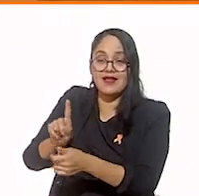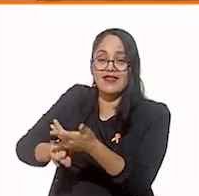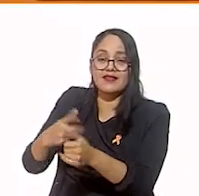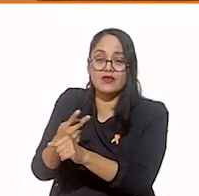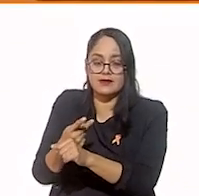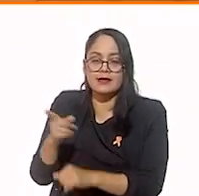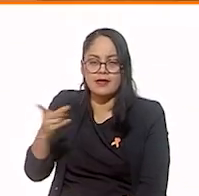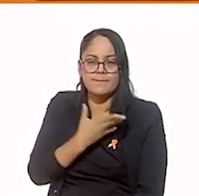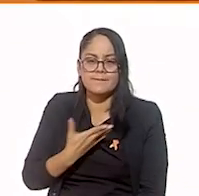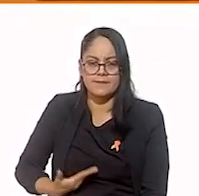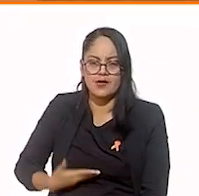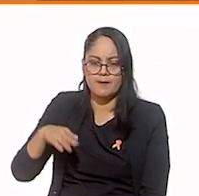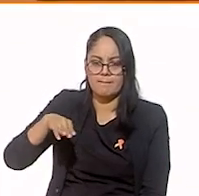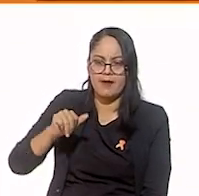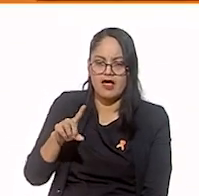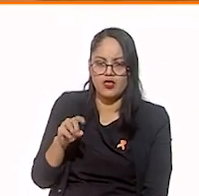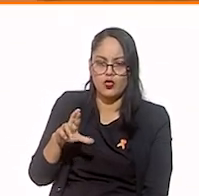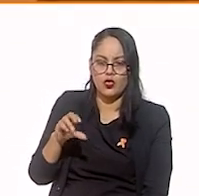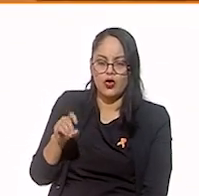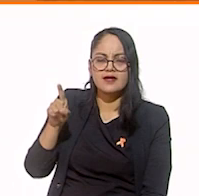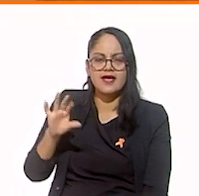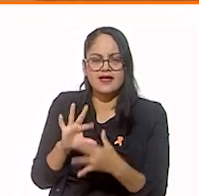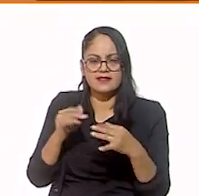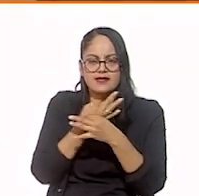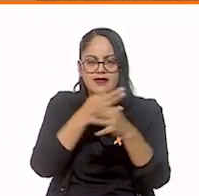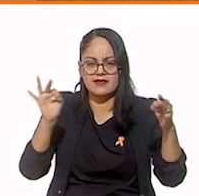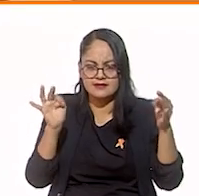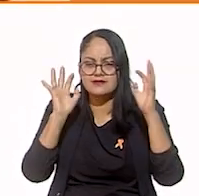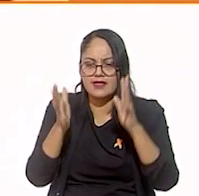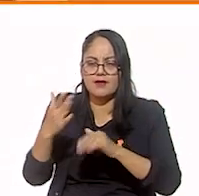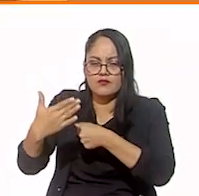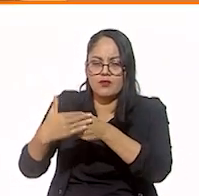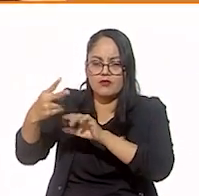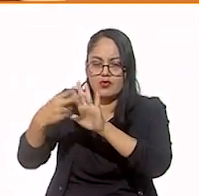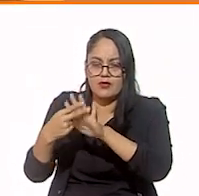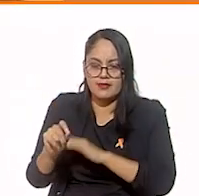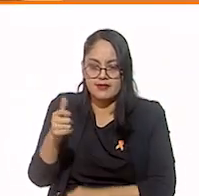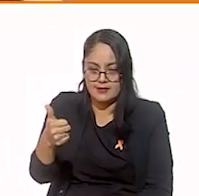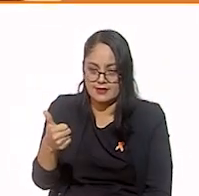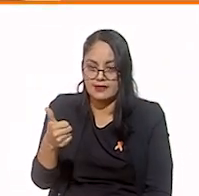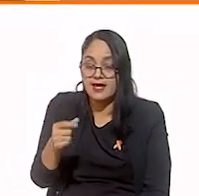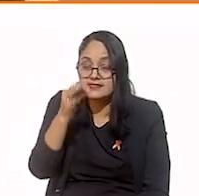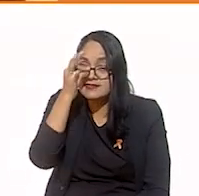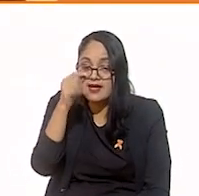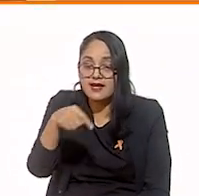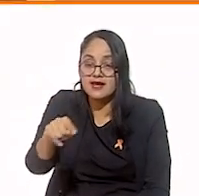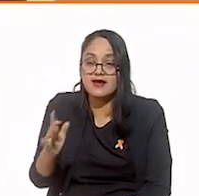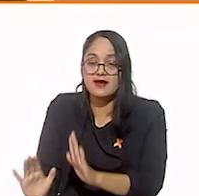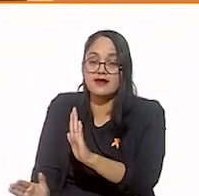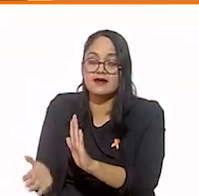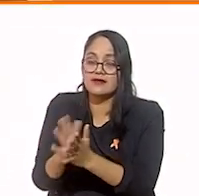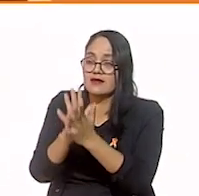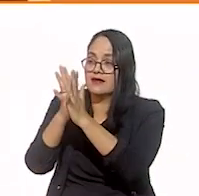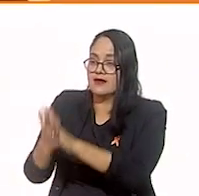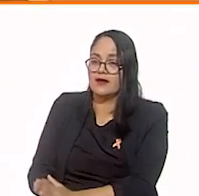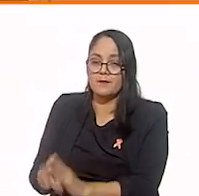el mismo presidente Nicolás Maduro ha anunciado que hacia 2026, que ya está a la vuelta de la esquina, se va a construir una patria